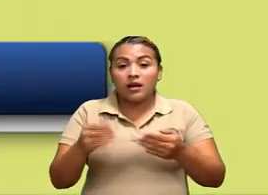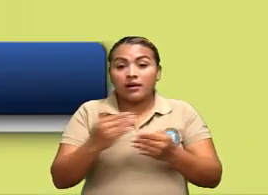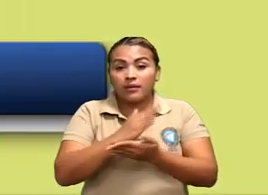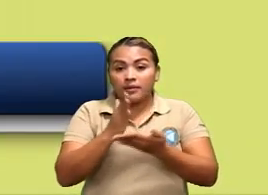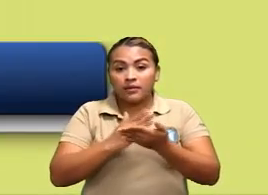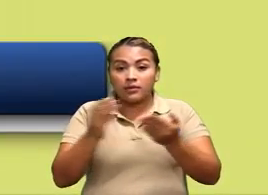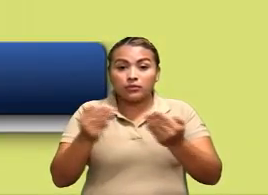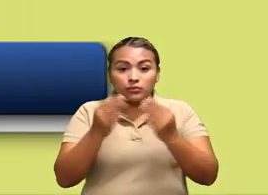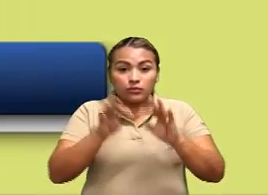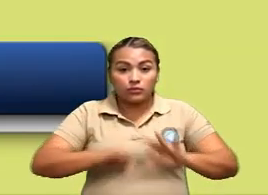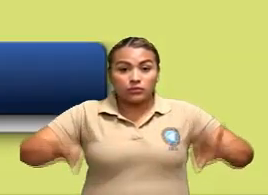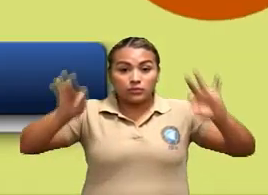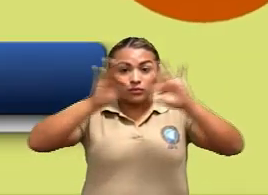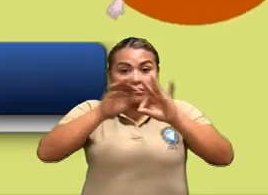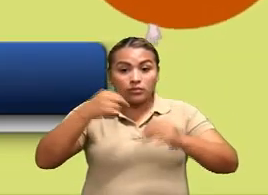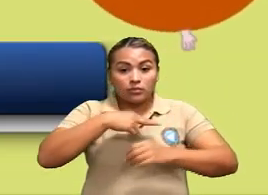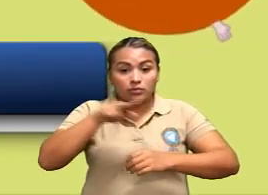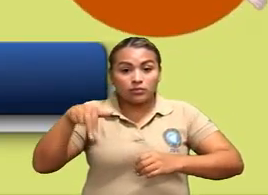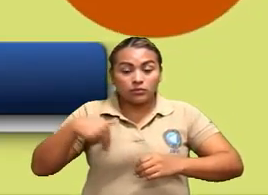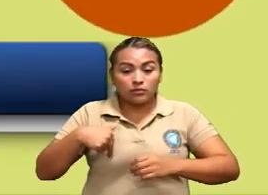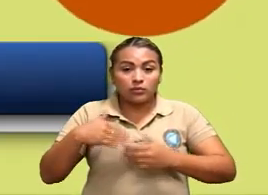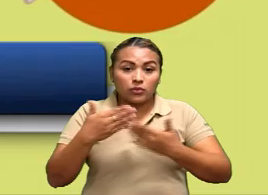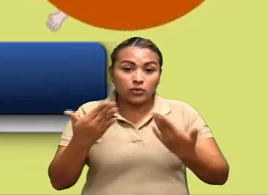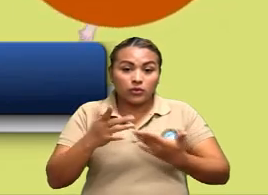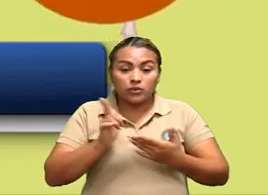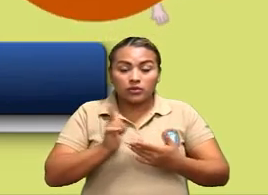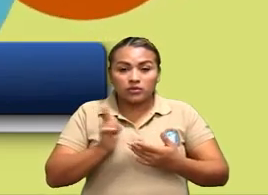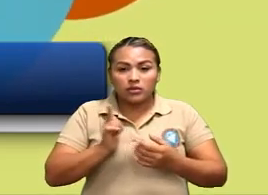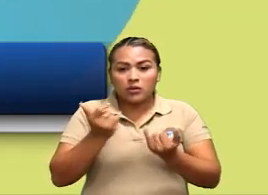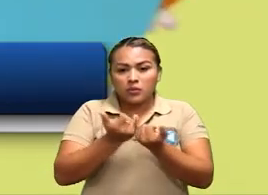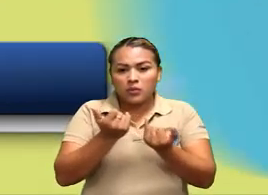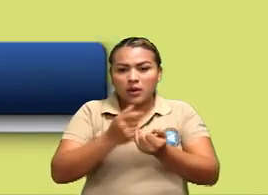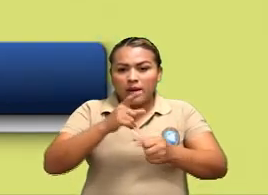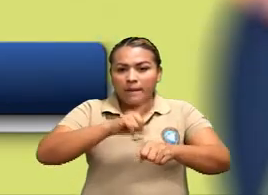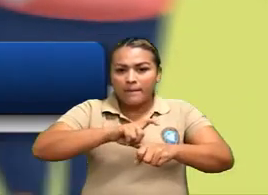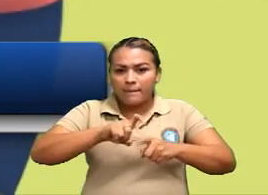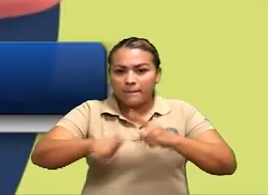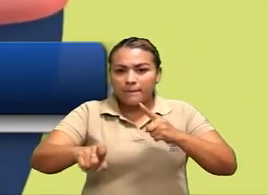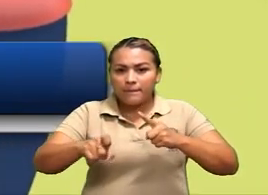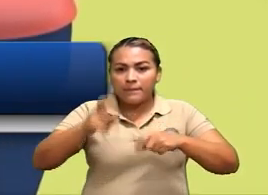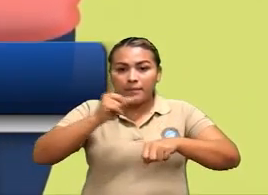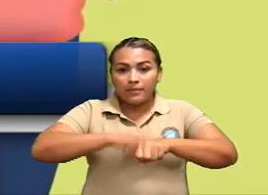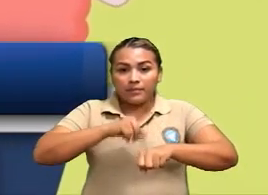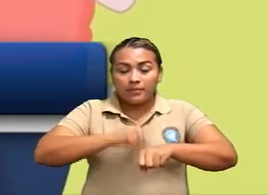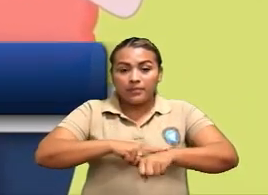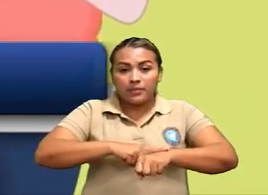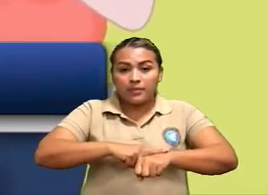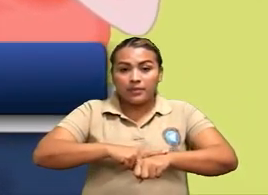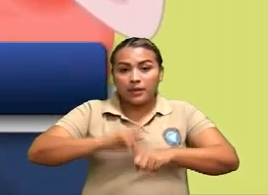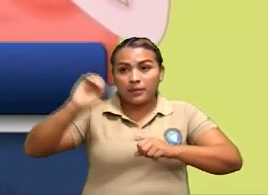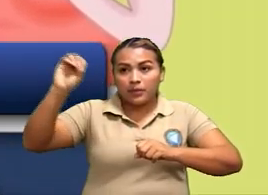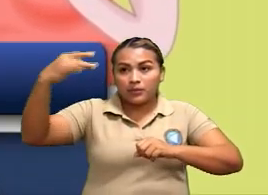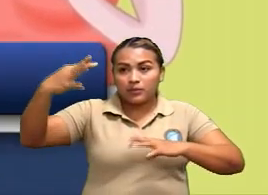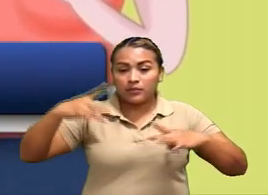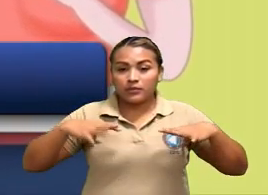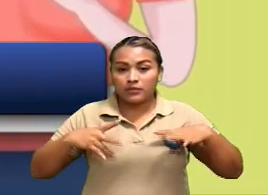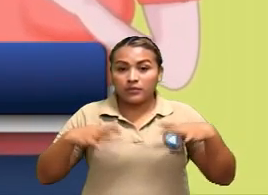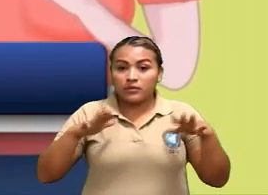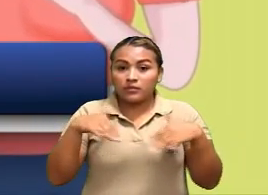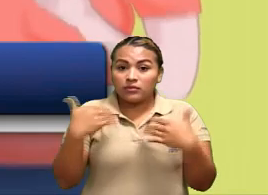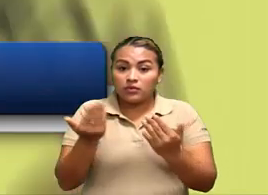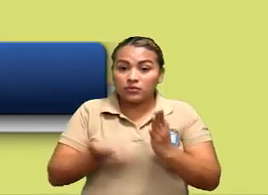ejemplo, nosotros somos de un clima tropical. Estamos en el mes de, en la temporada de verano. Obviamente las